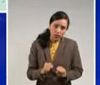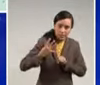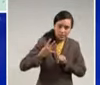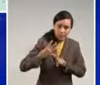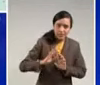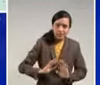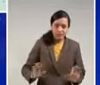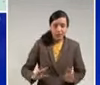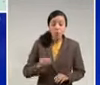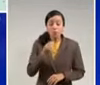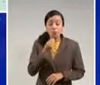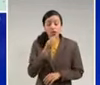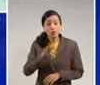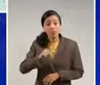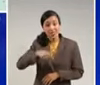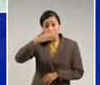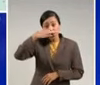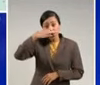han aplicado